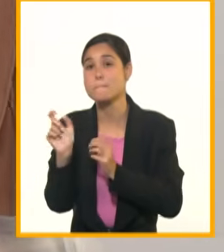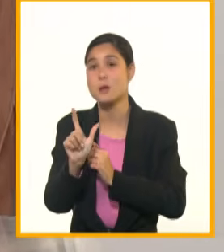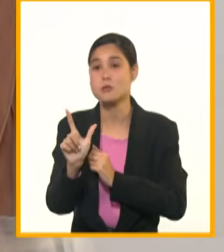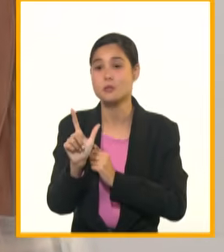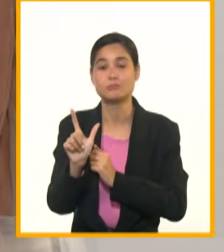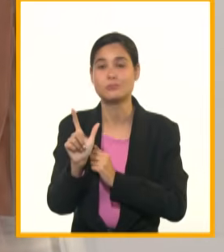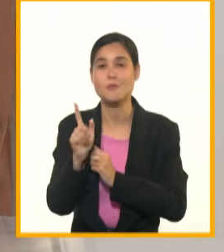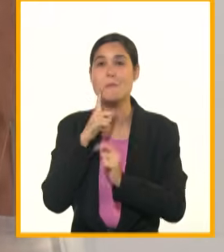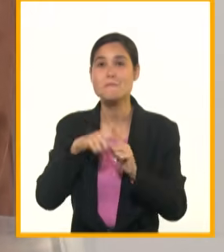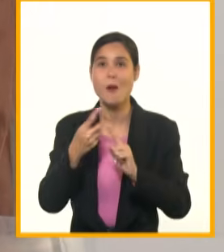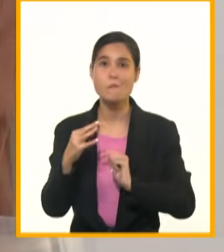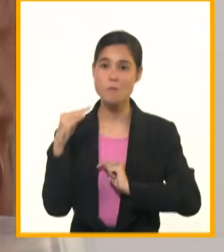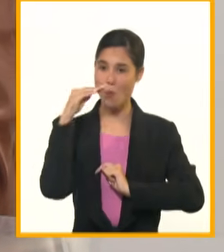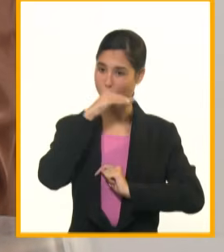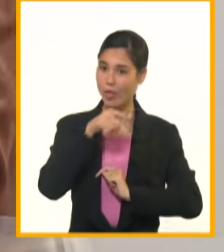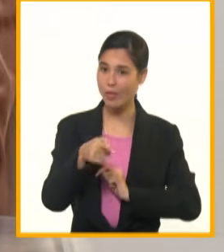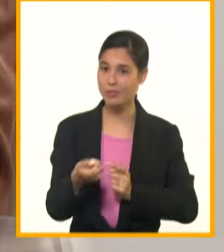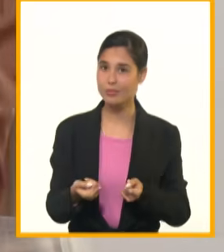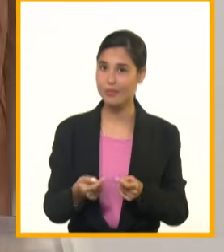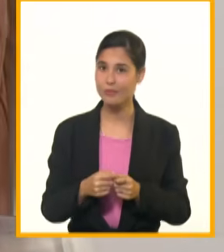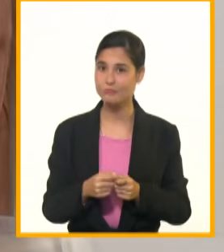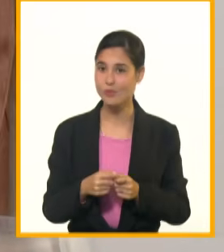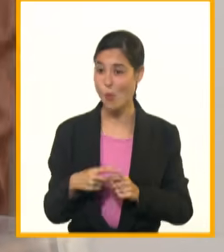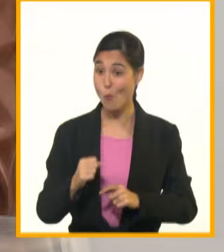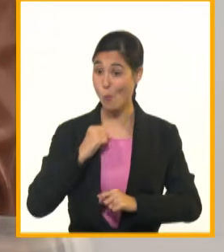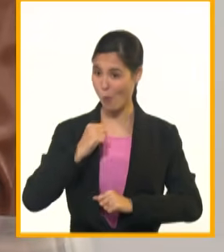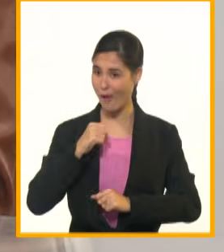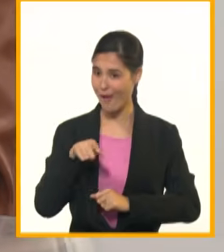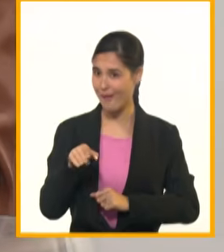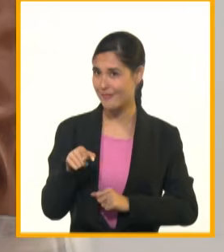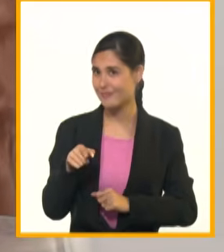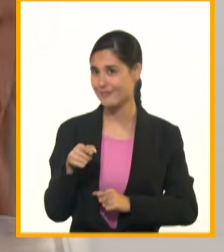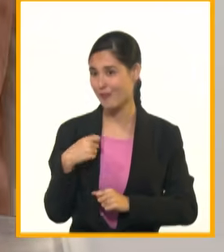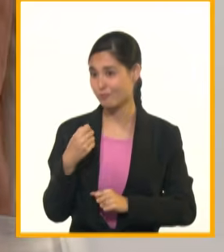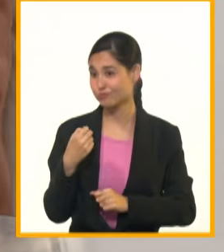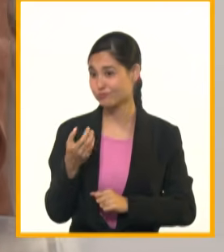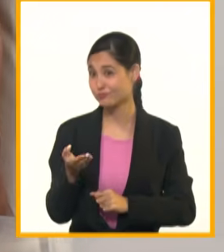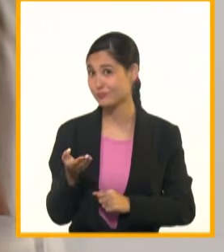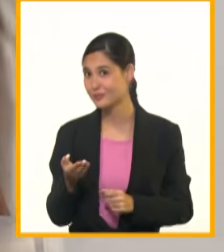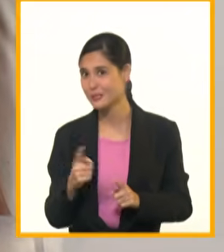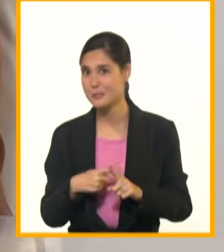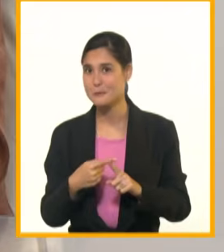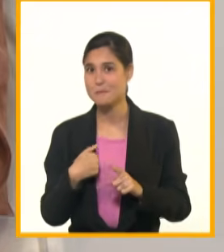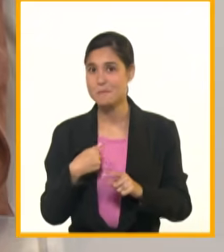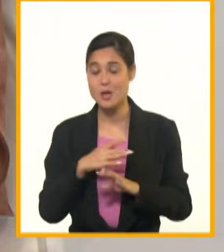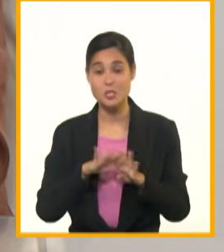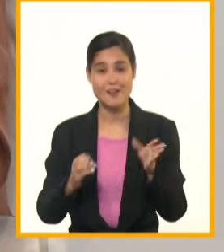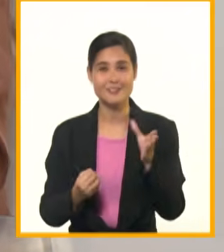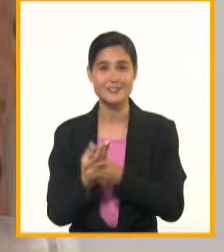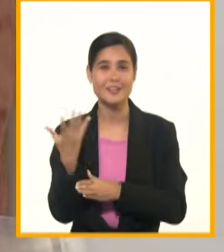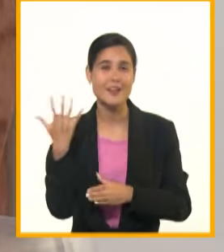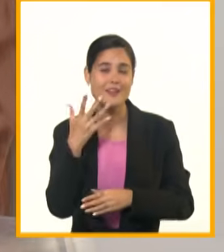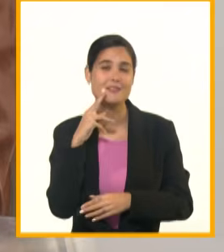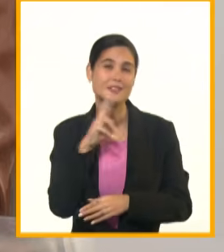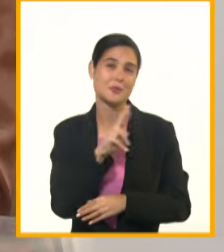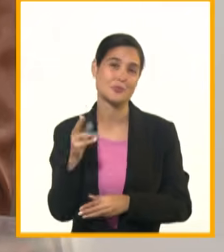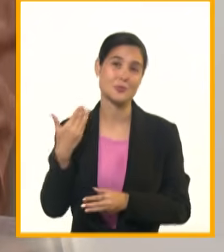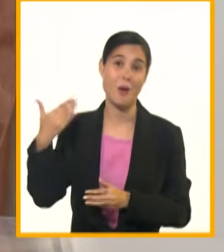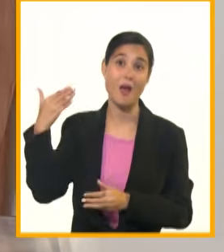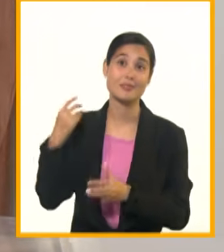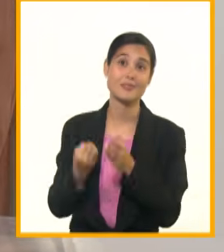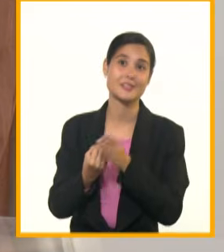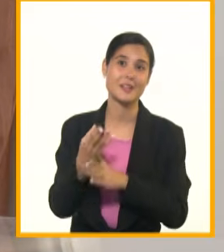moderna, también ha existido y existe una industria creada por la revolución en la